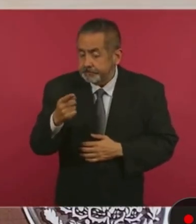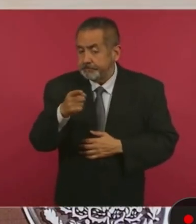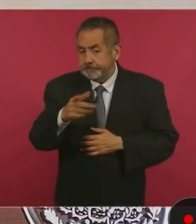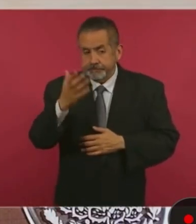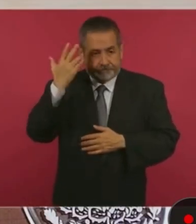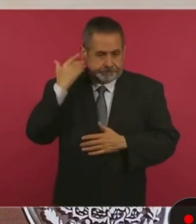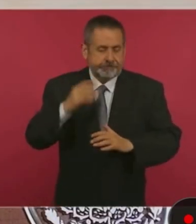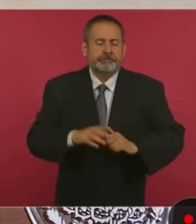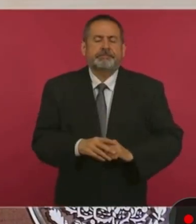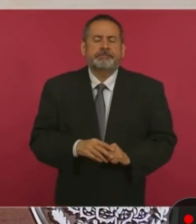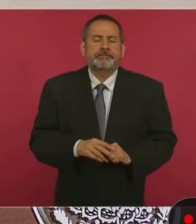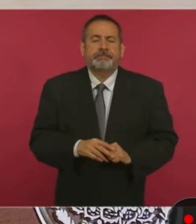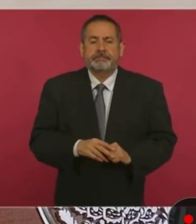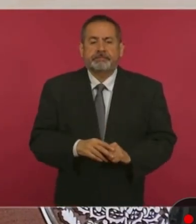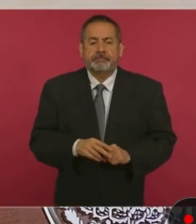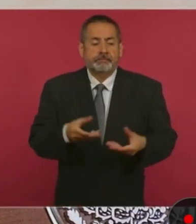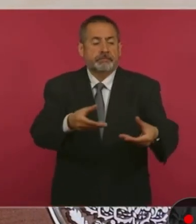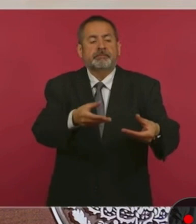Y no